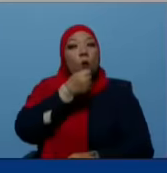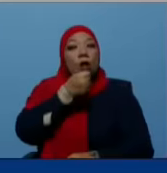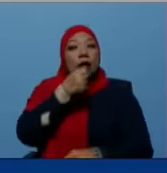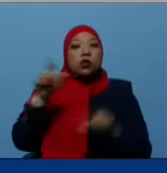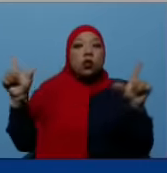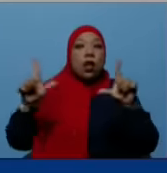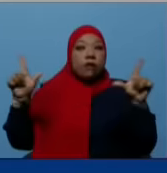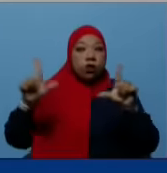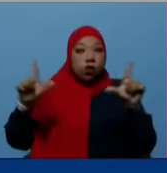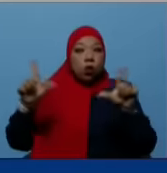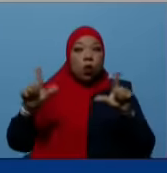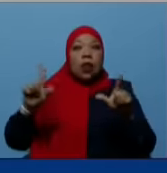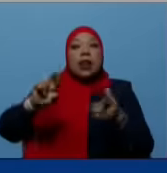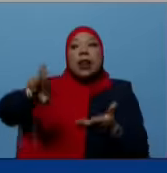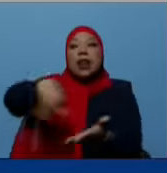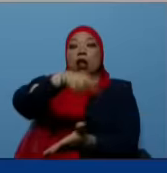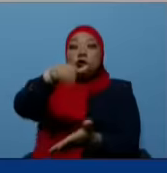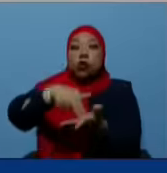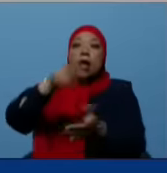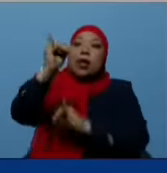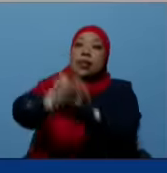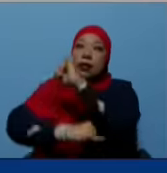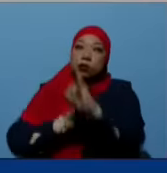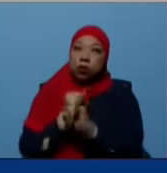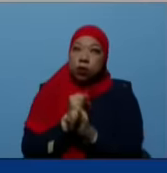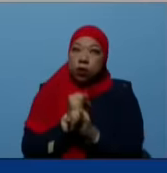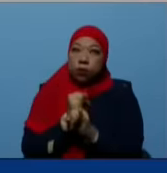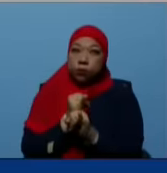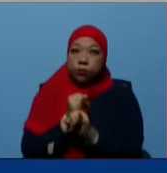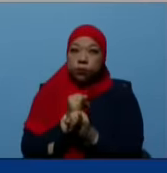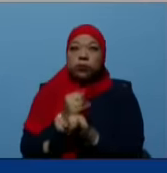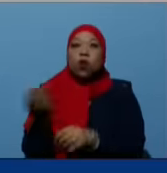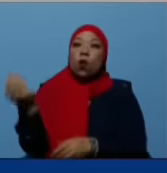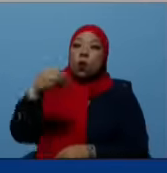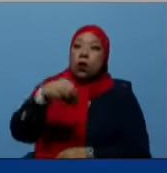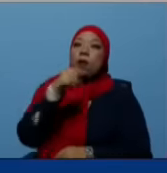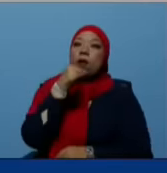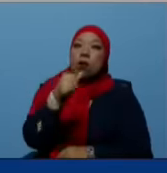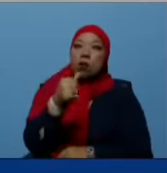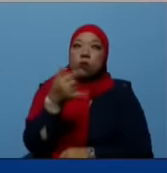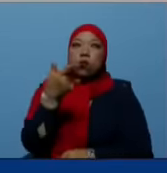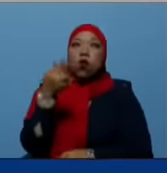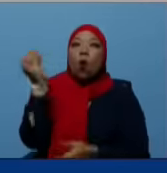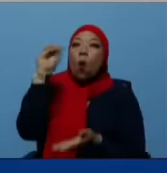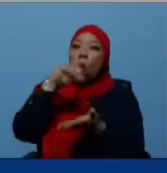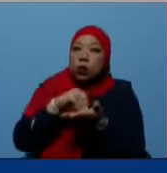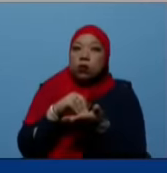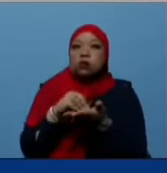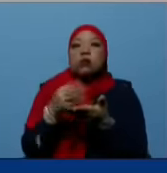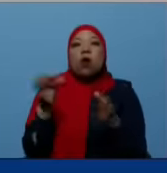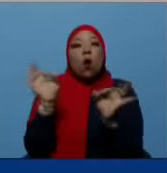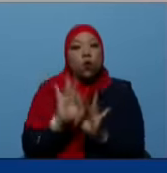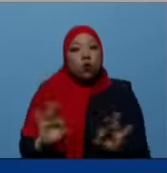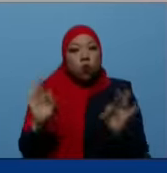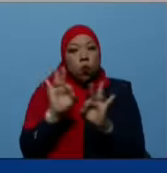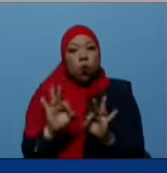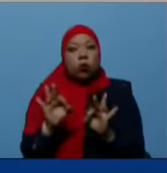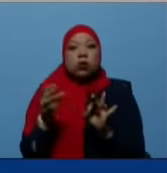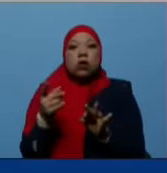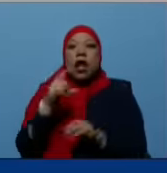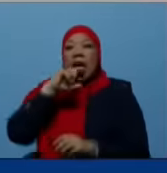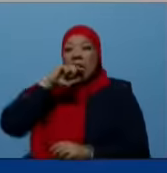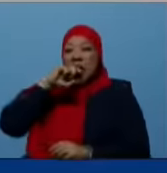comunicación nacionales, internacionales. Una vez más, tengo que decirlo, sin que nadie se ponga